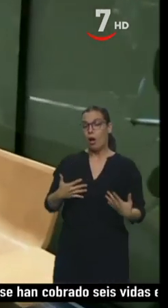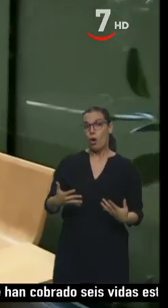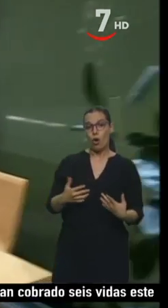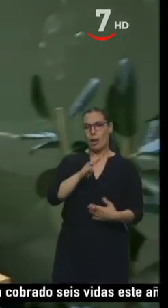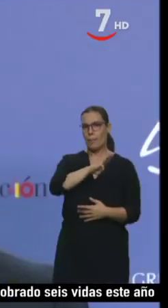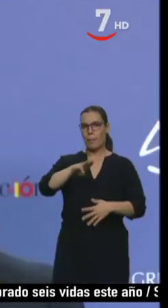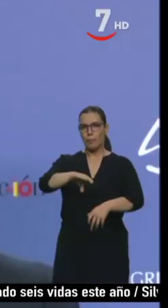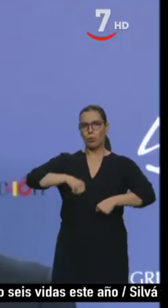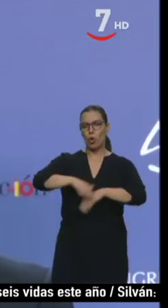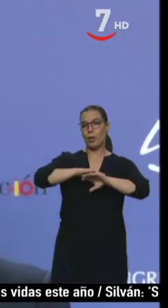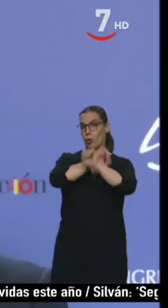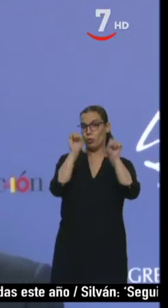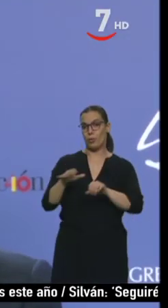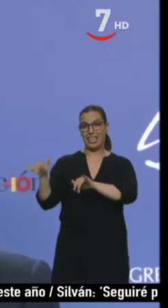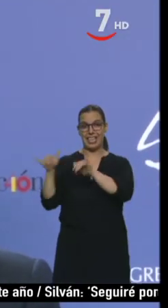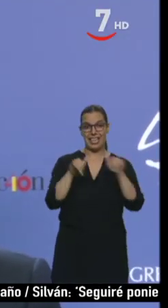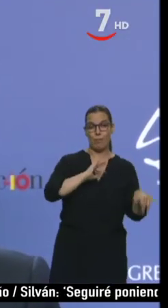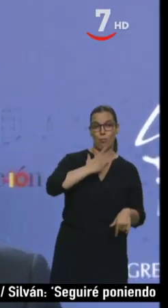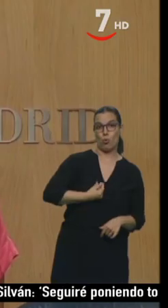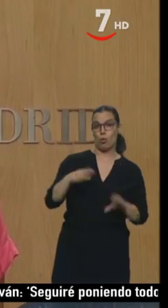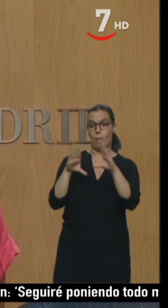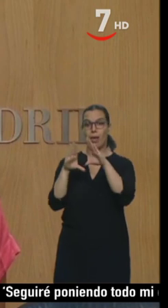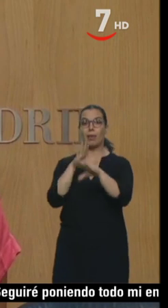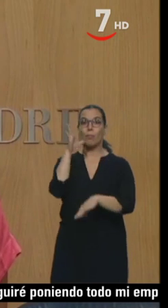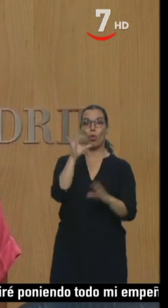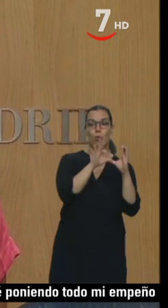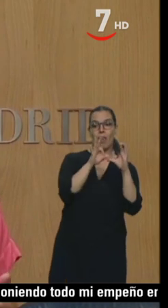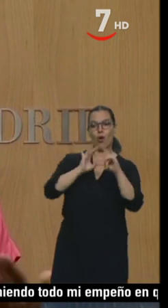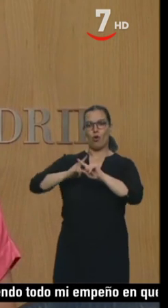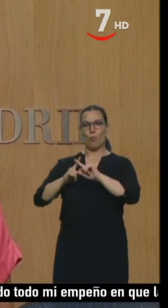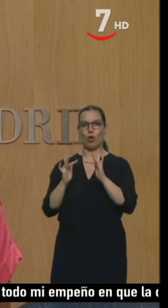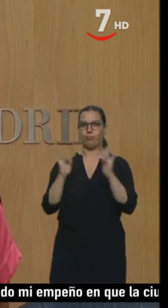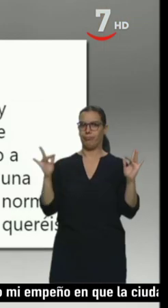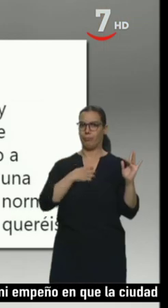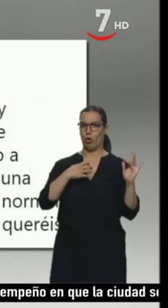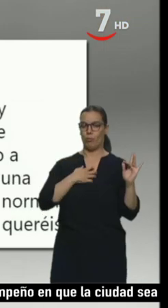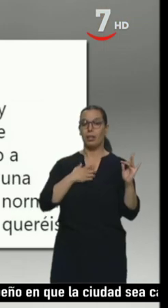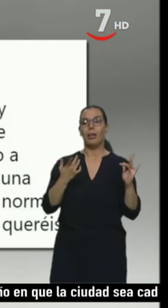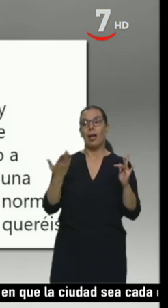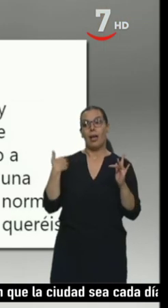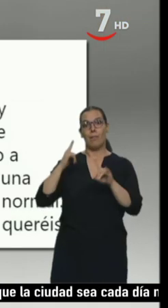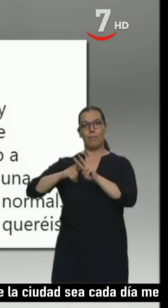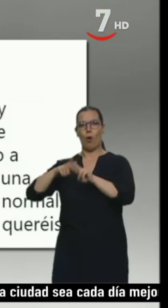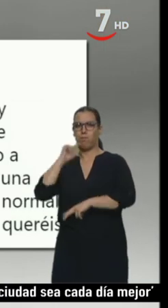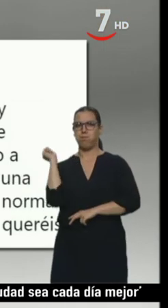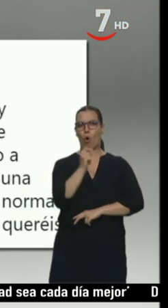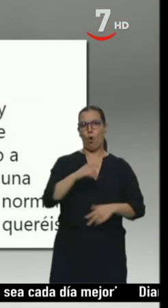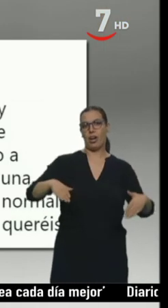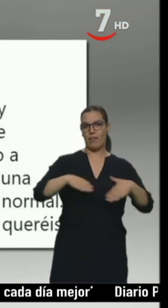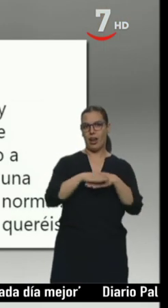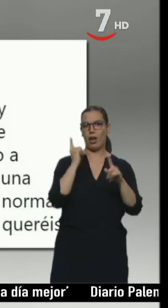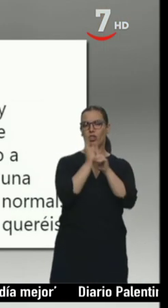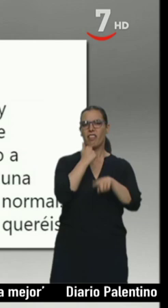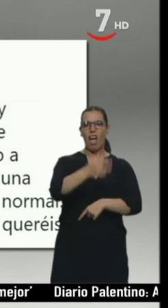ambas comunidades porque Ciudadanos sigue sin querer hablar con Vox, que esta tarde en Twitter cargaba contra Albert Rivera, al que